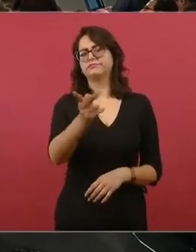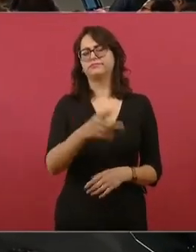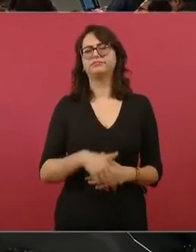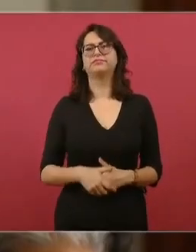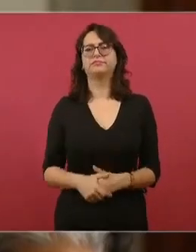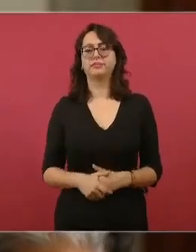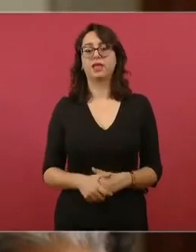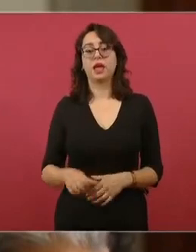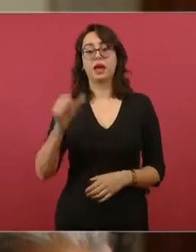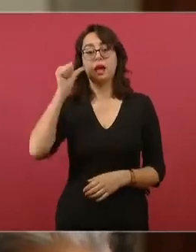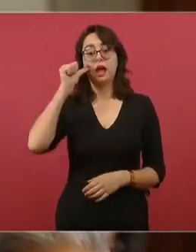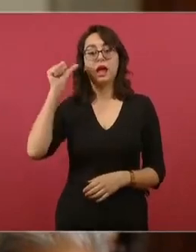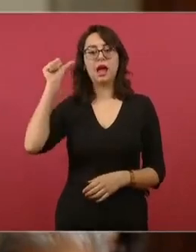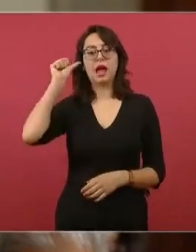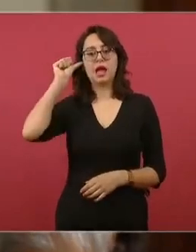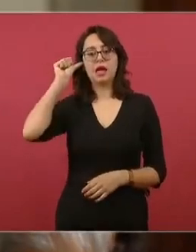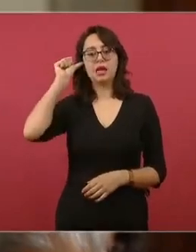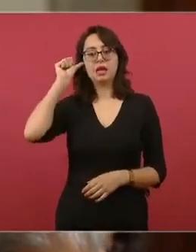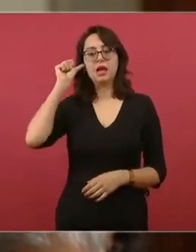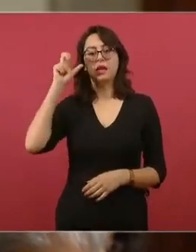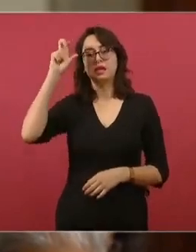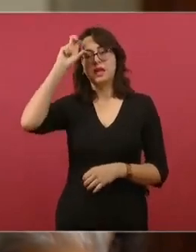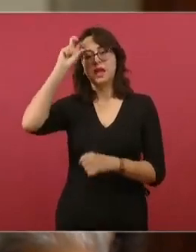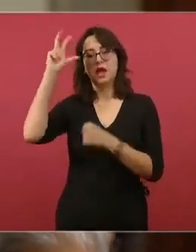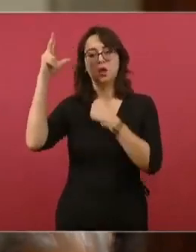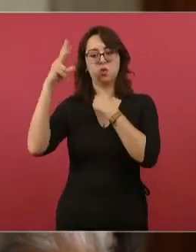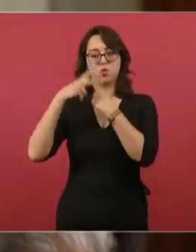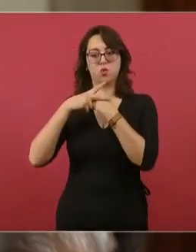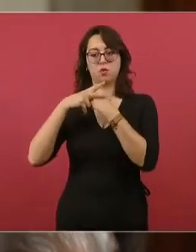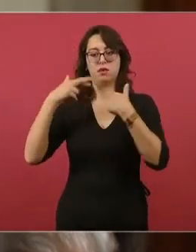de Europa, de la Comunidad Europea,